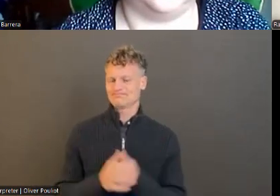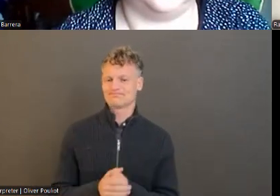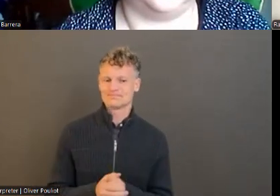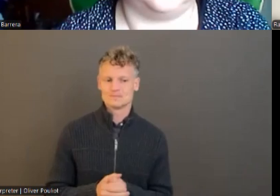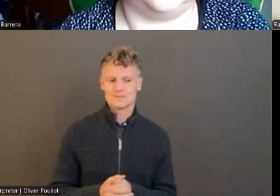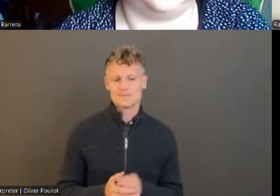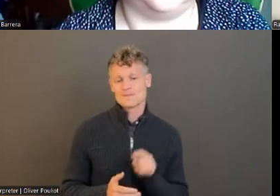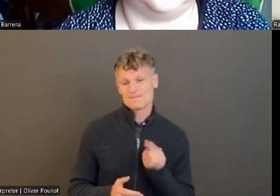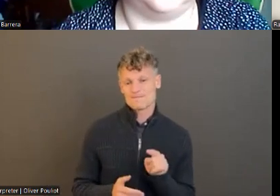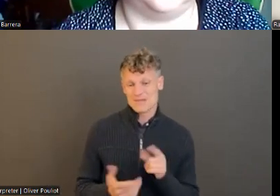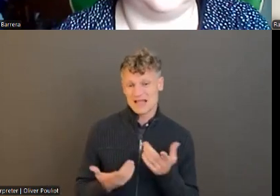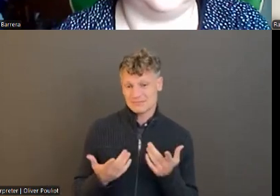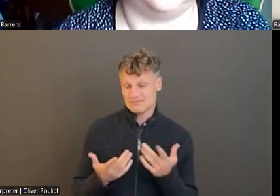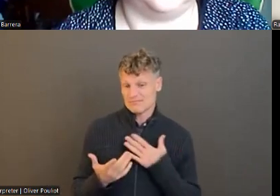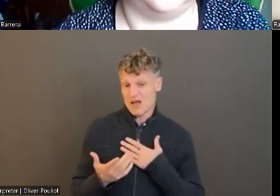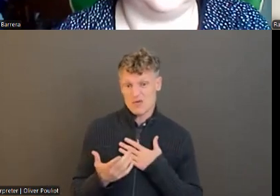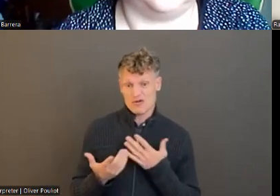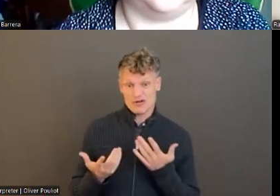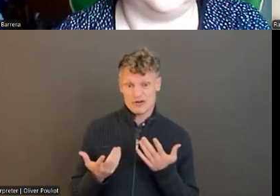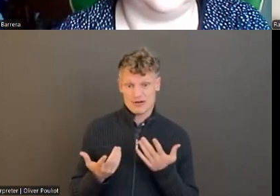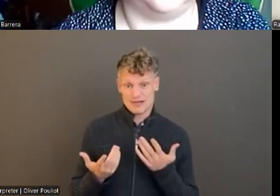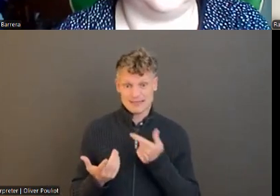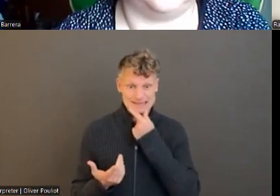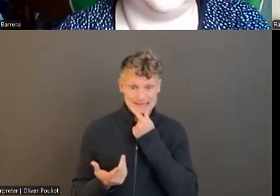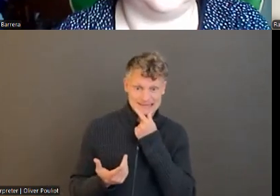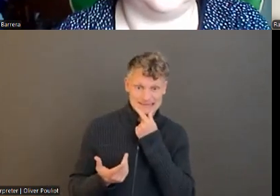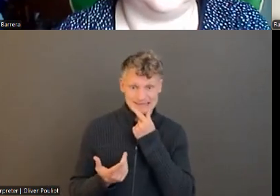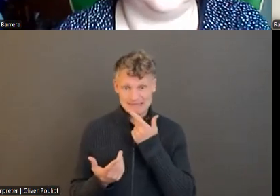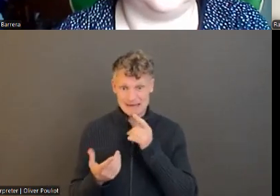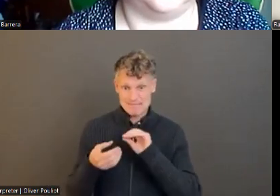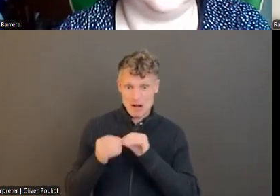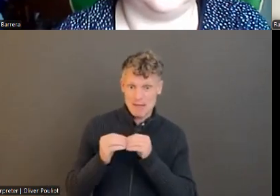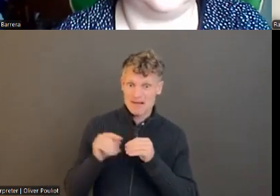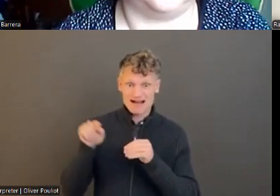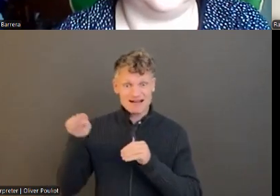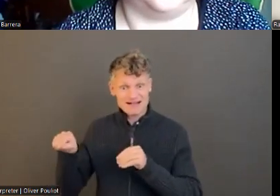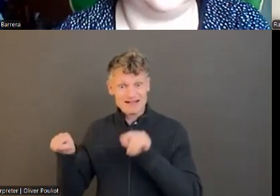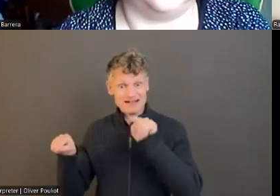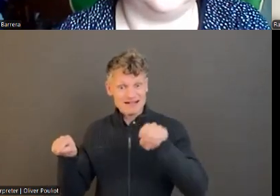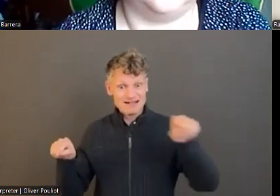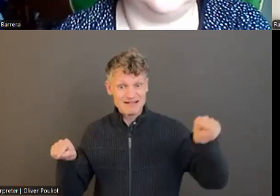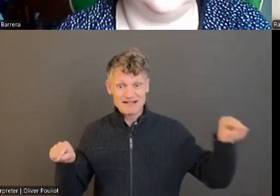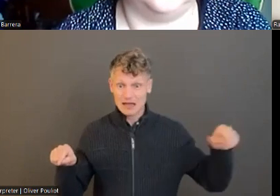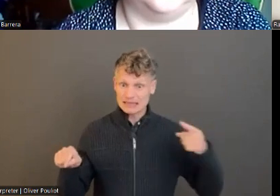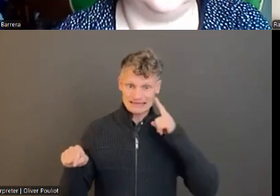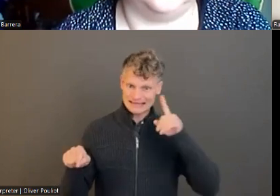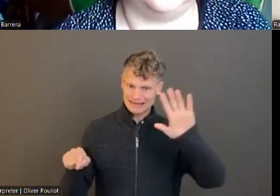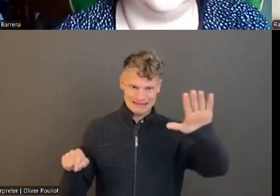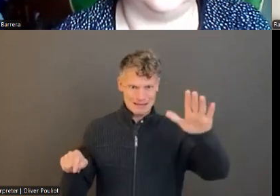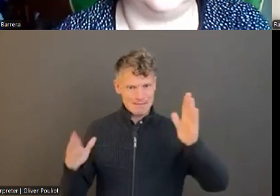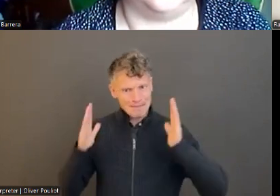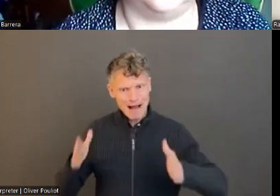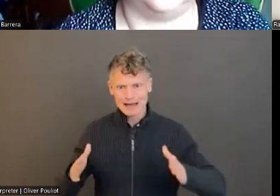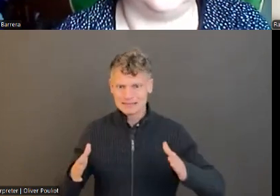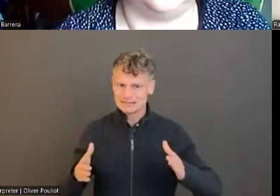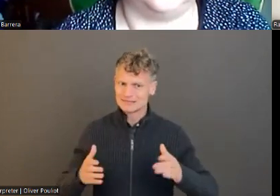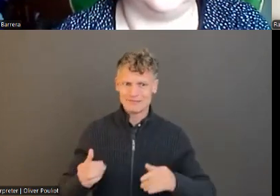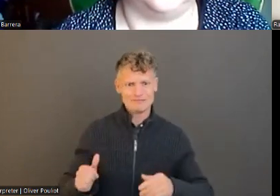por distintos sectores y tiene además el que busca la equidad en esa meta o objetivo